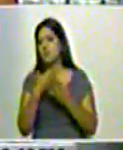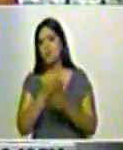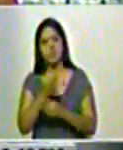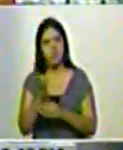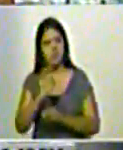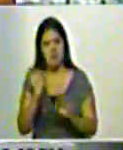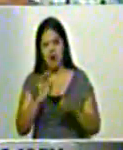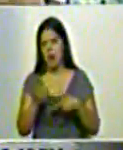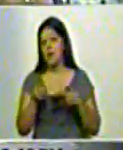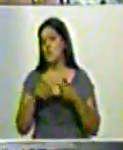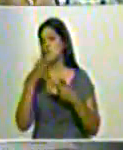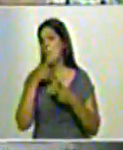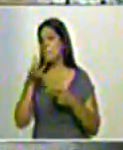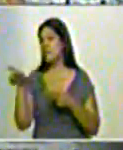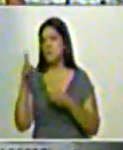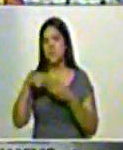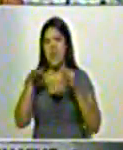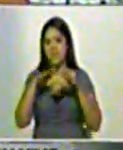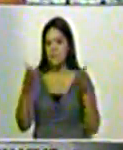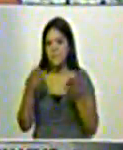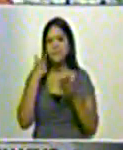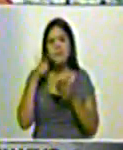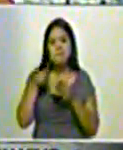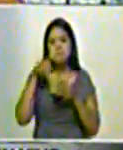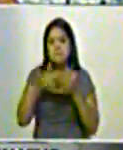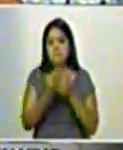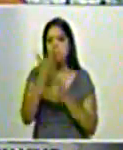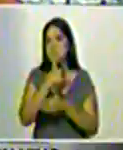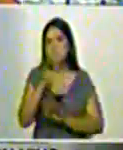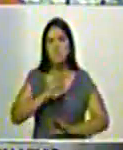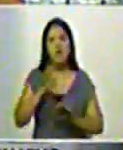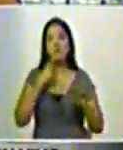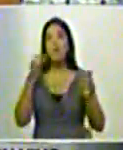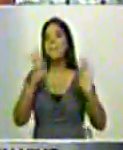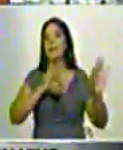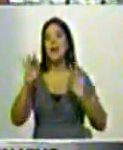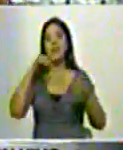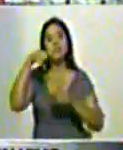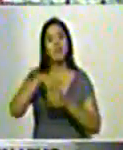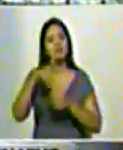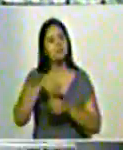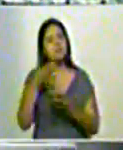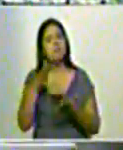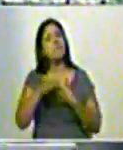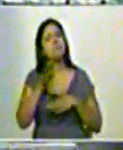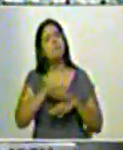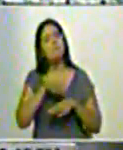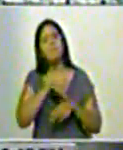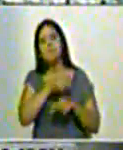testigos, no tienen miembros de mesa, no hicieron absolutamente nada, no se están preparando para una elección. ¿Para qué se está preparando la